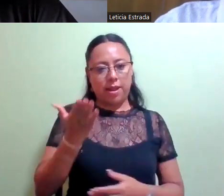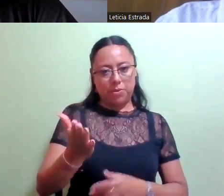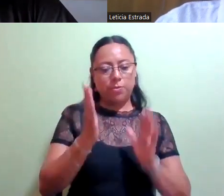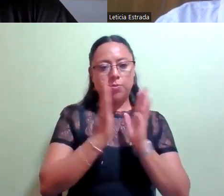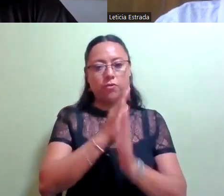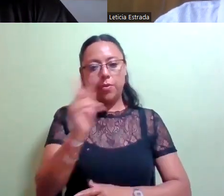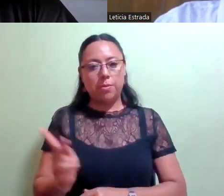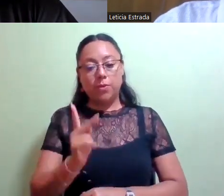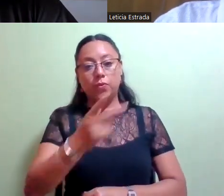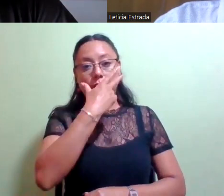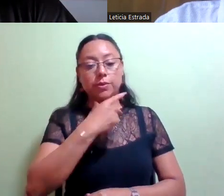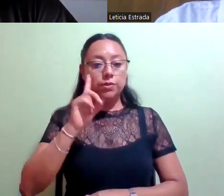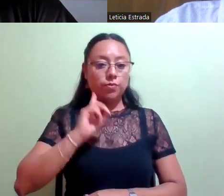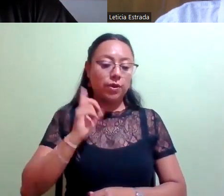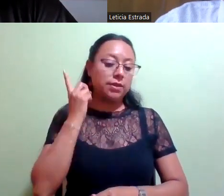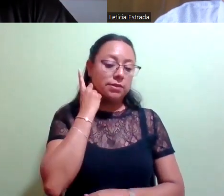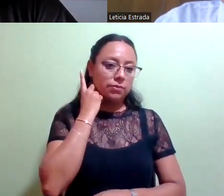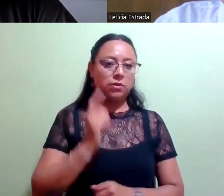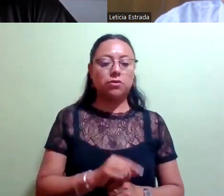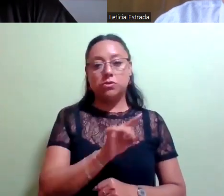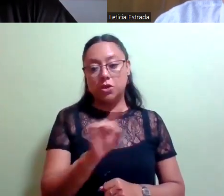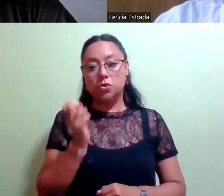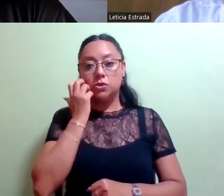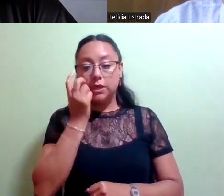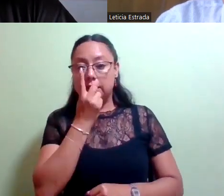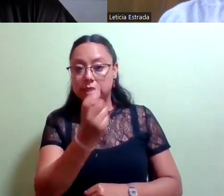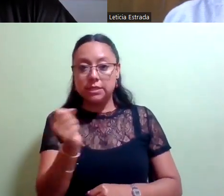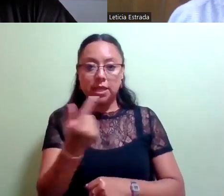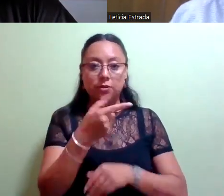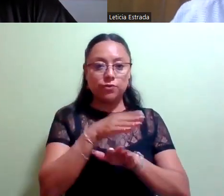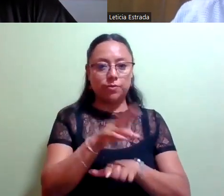los legisladores si tienen alguna observación.